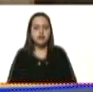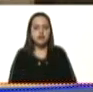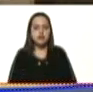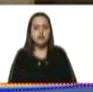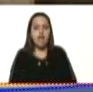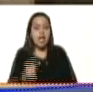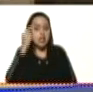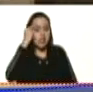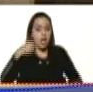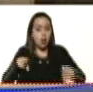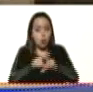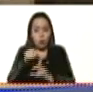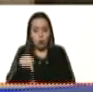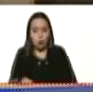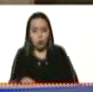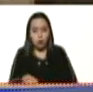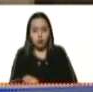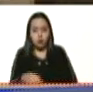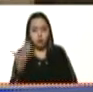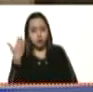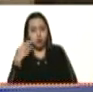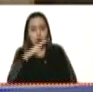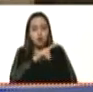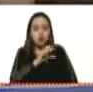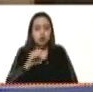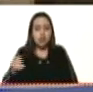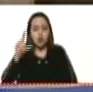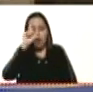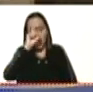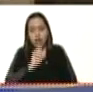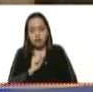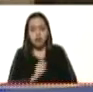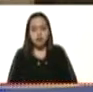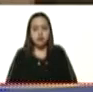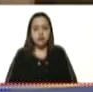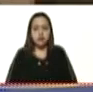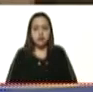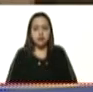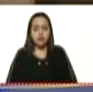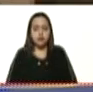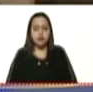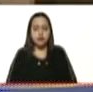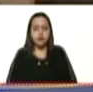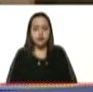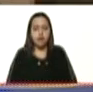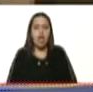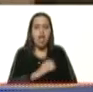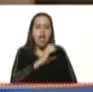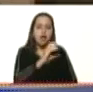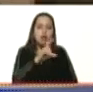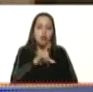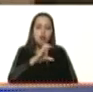Un día como hoy, hace 200 años, en la Villa del Rosario de Cúcuta,